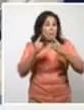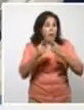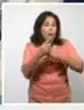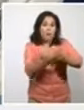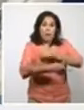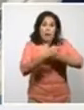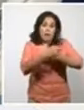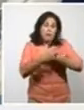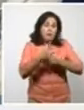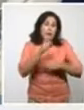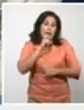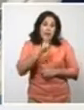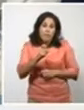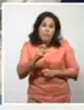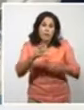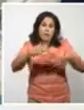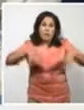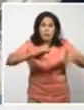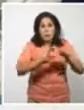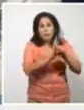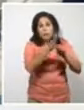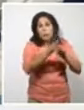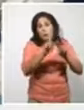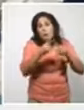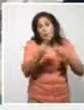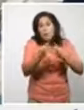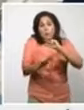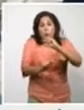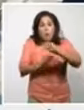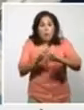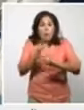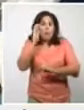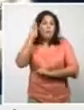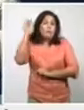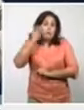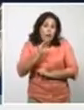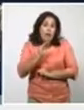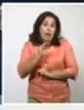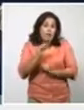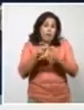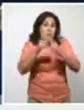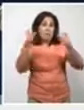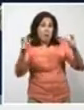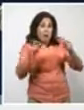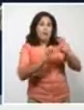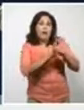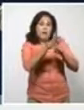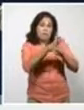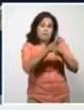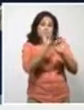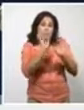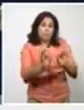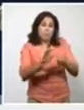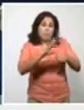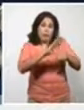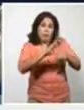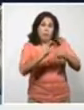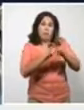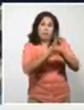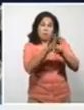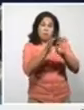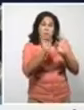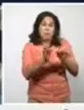a pesar de eso, o sea, hacen esto aún con un número elevado de casos confirmados y, lo que es